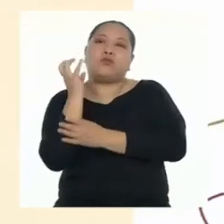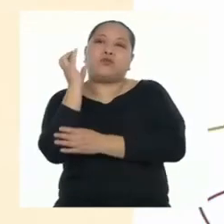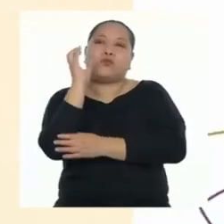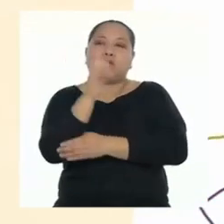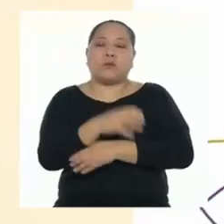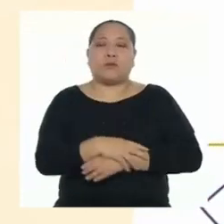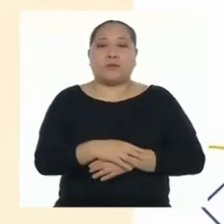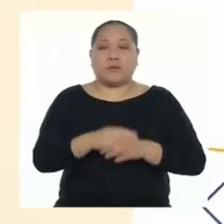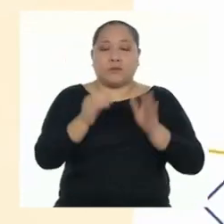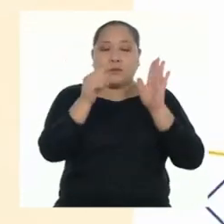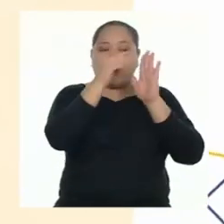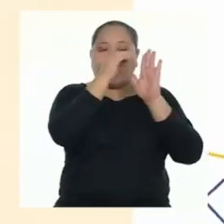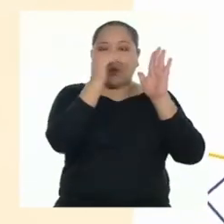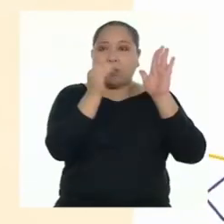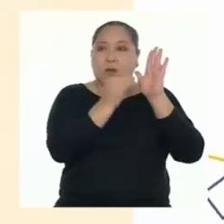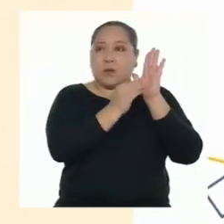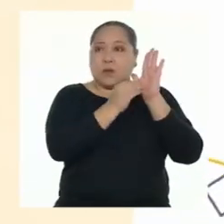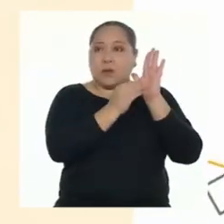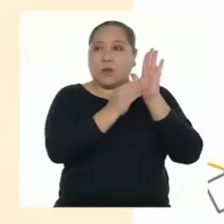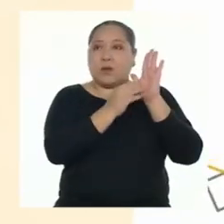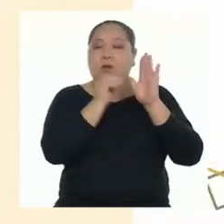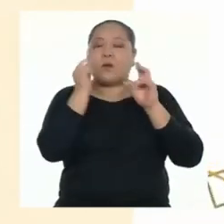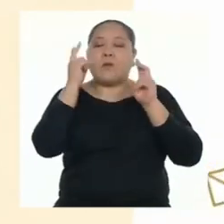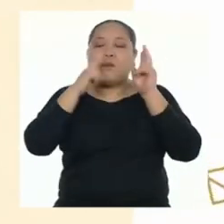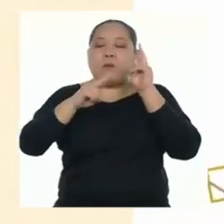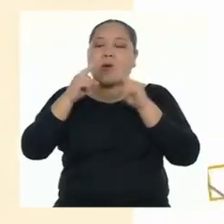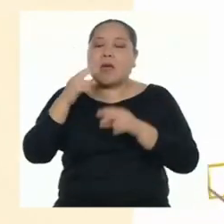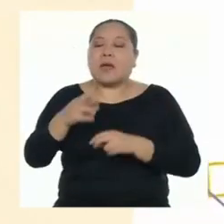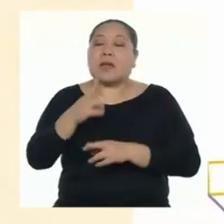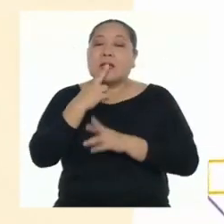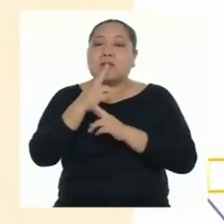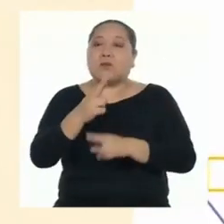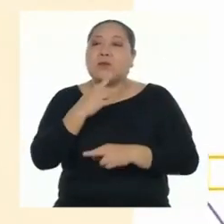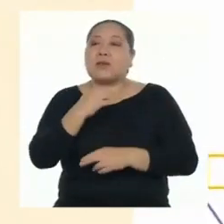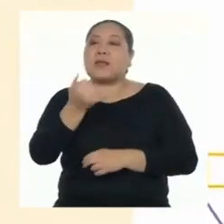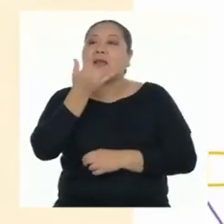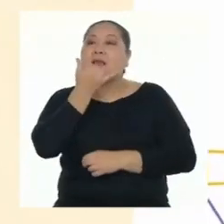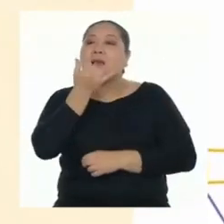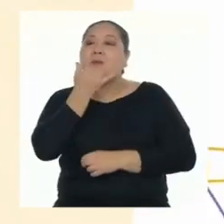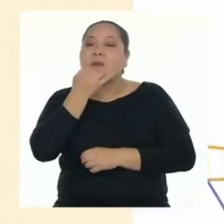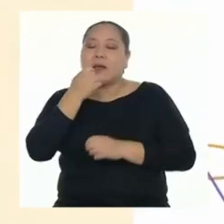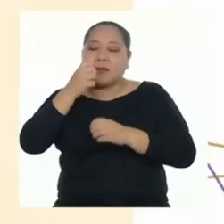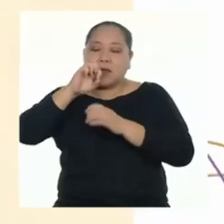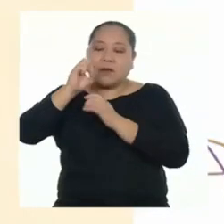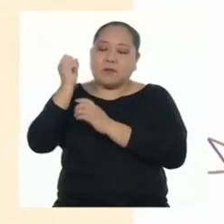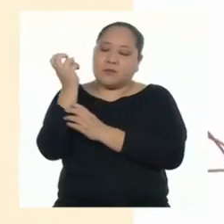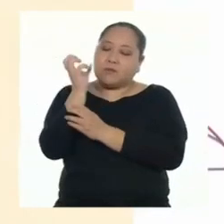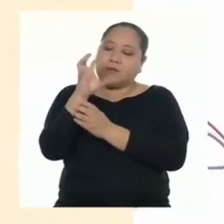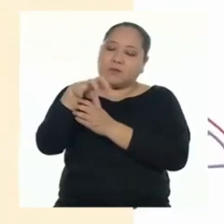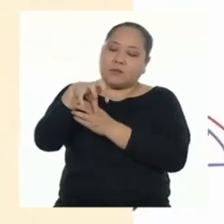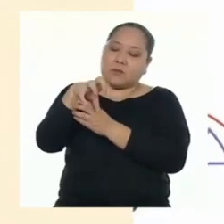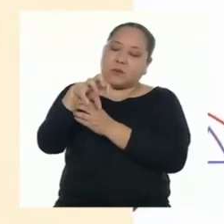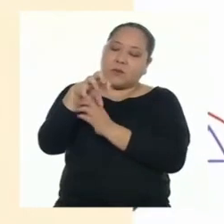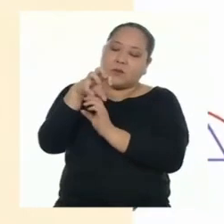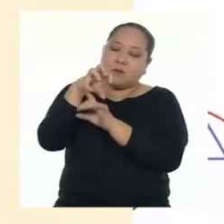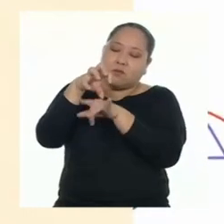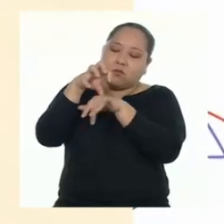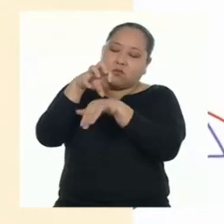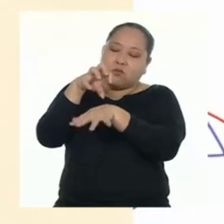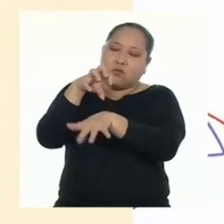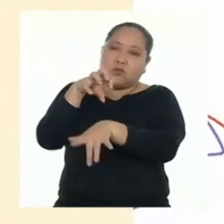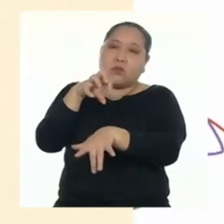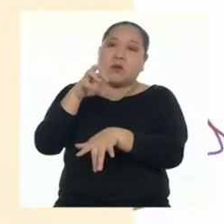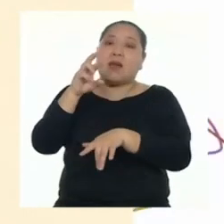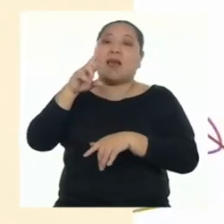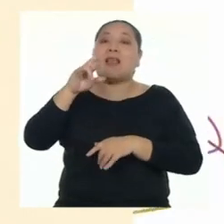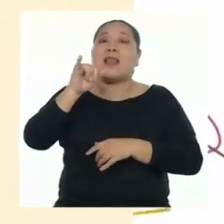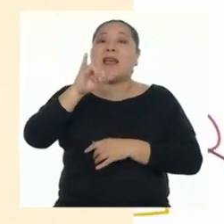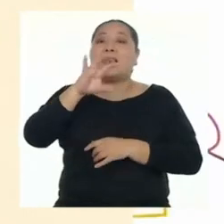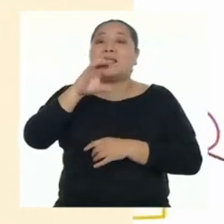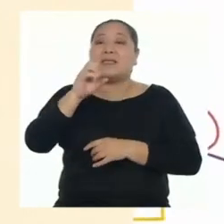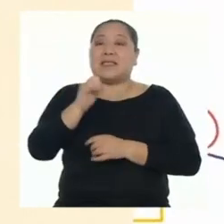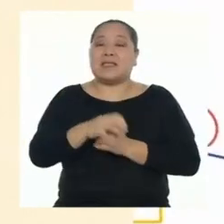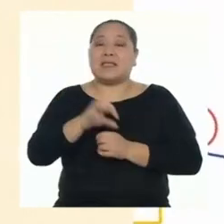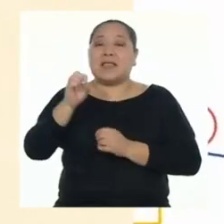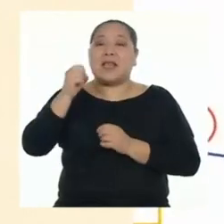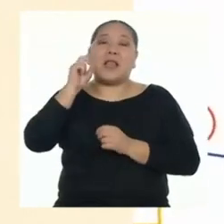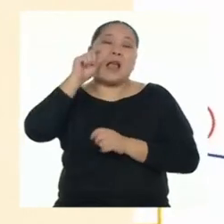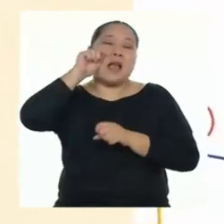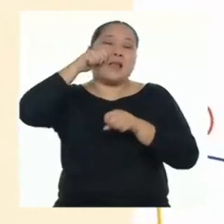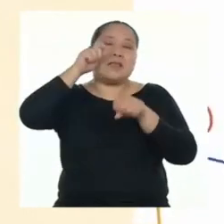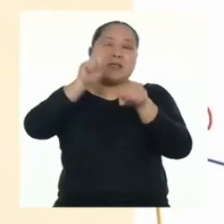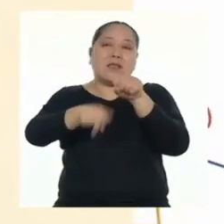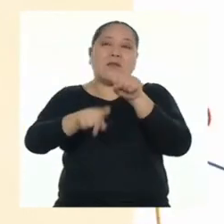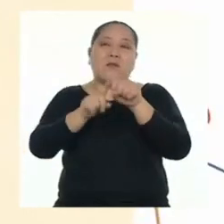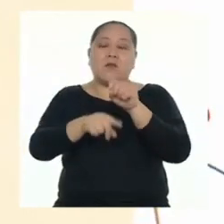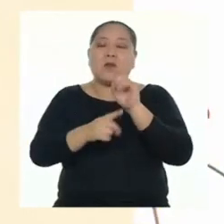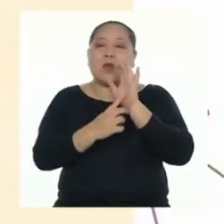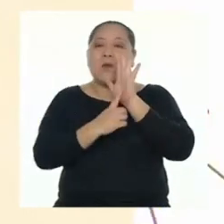a partir de mediciones repetidas del crecimiento de las raíces de la cebolla, los cuales organiza en una tabla y los representa en